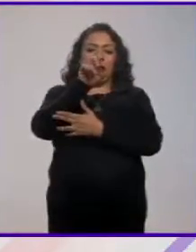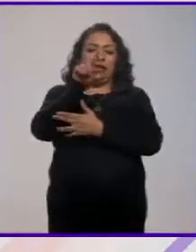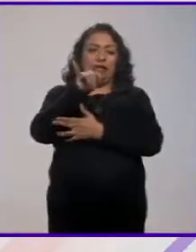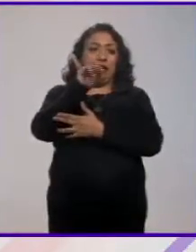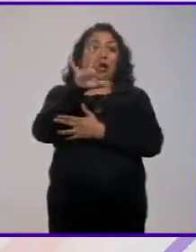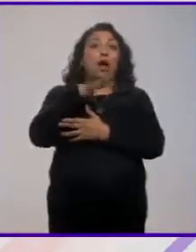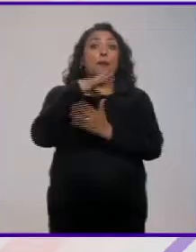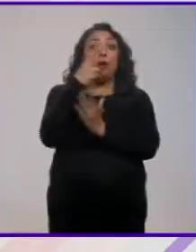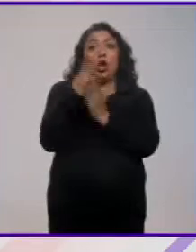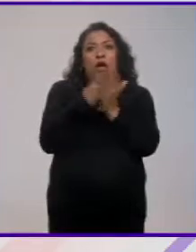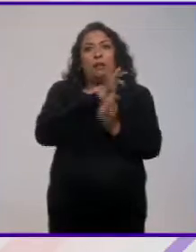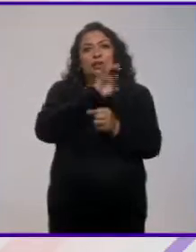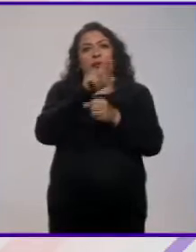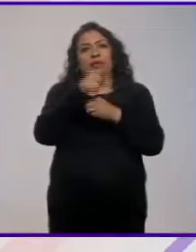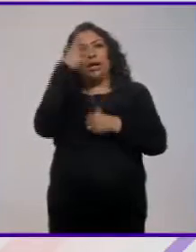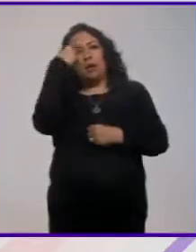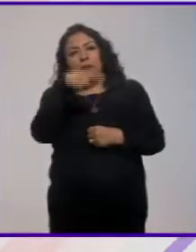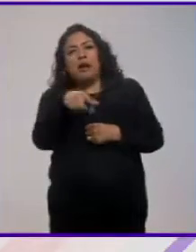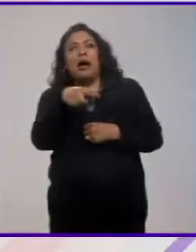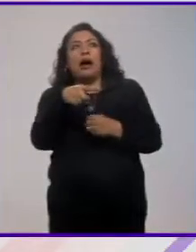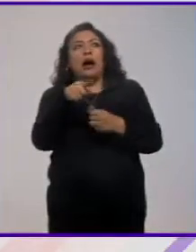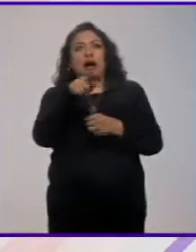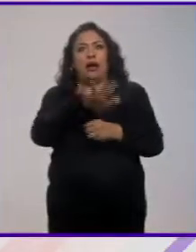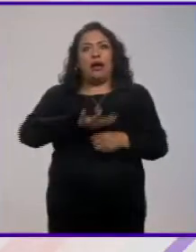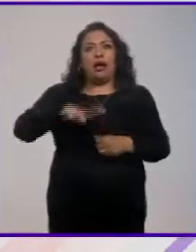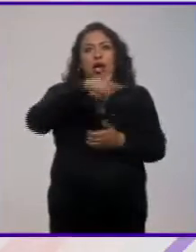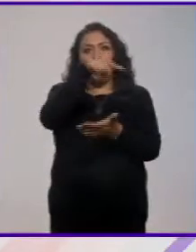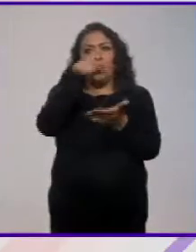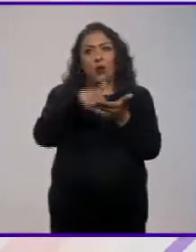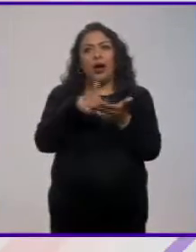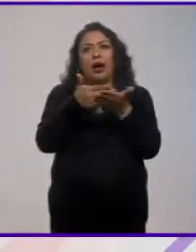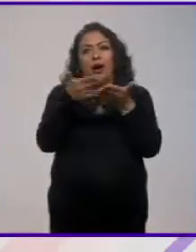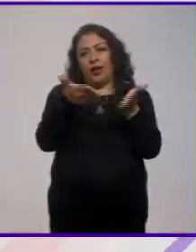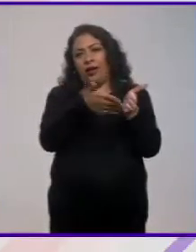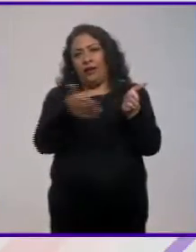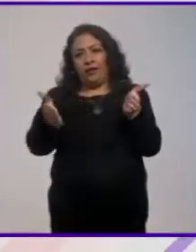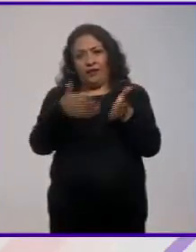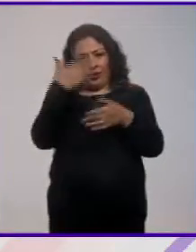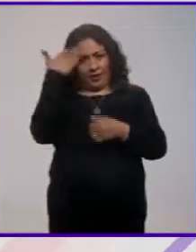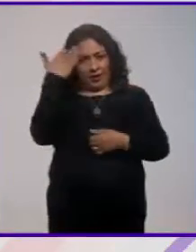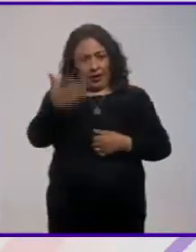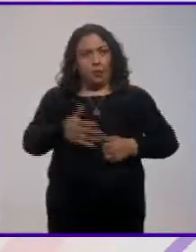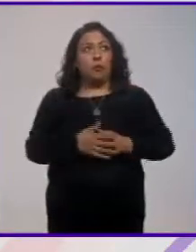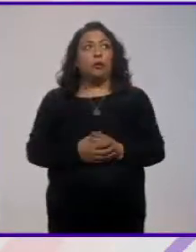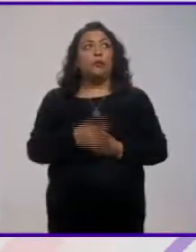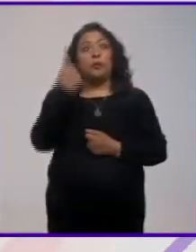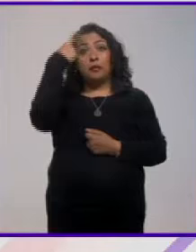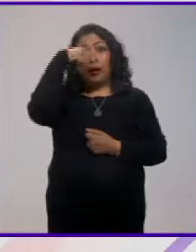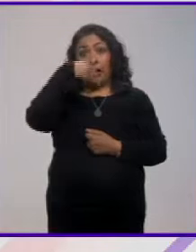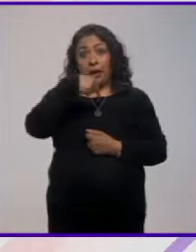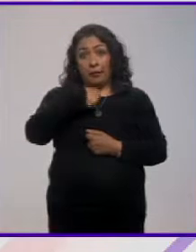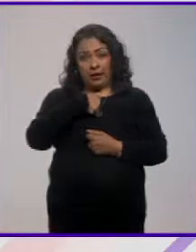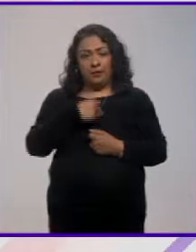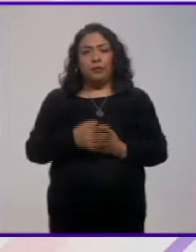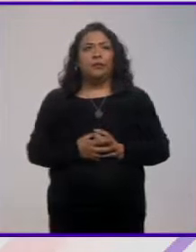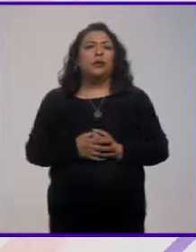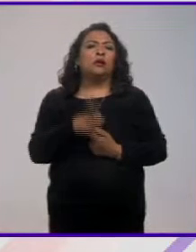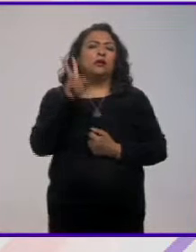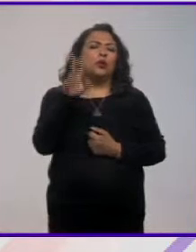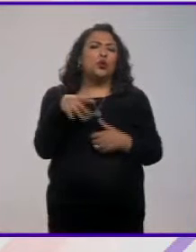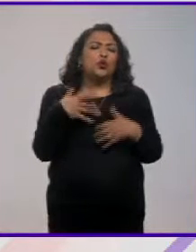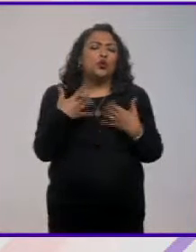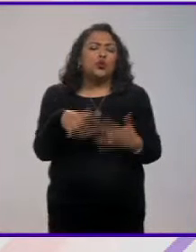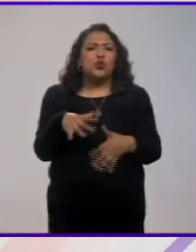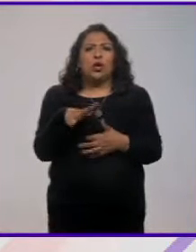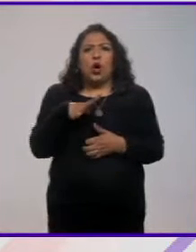programa especialmente diseñado para este recinto y esta época. Para mí es un